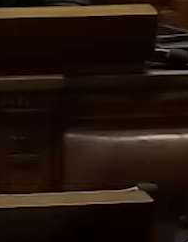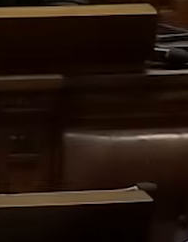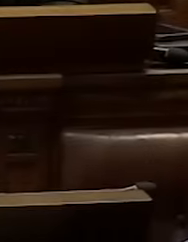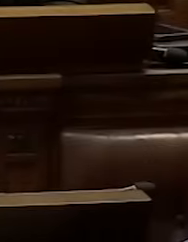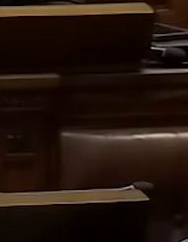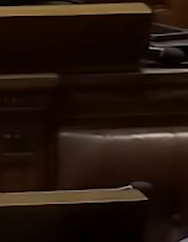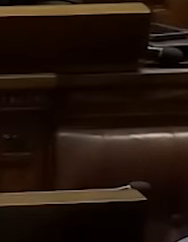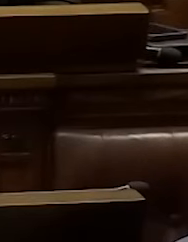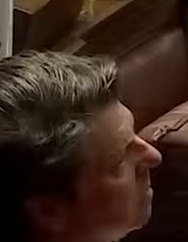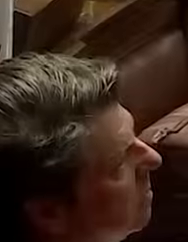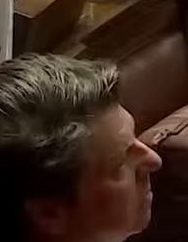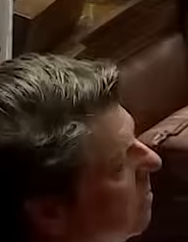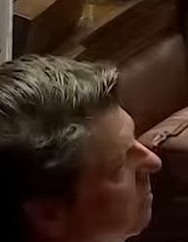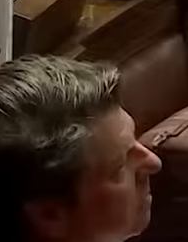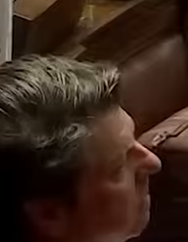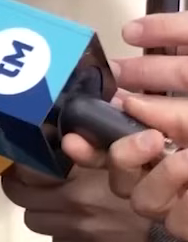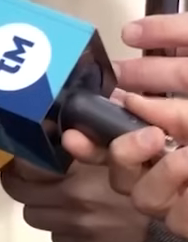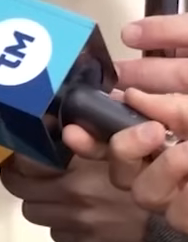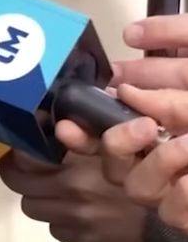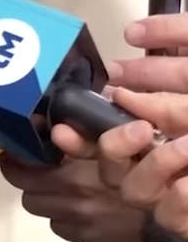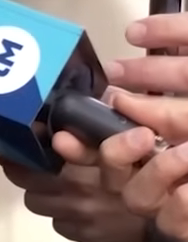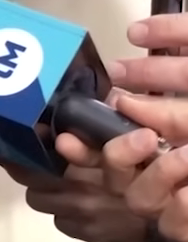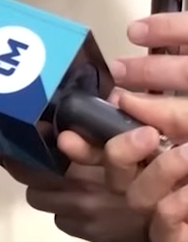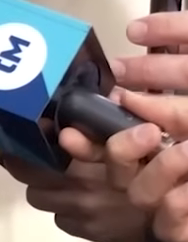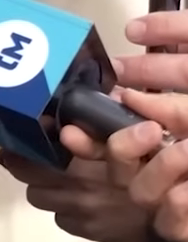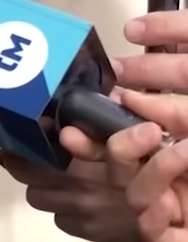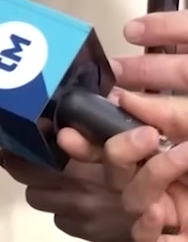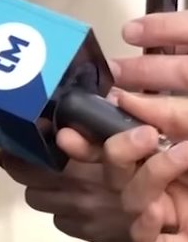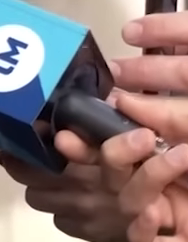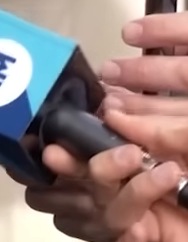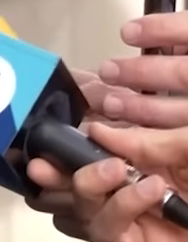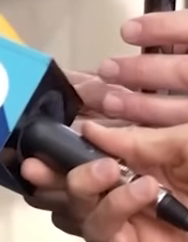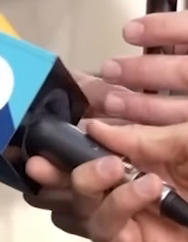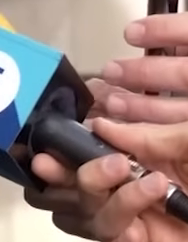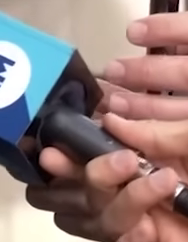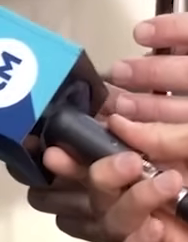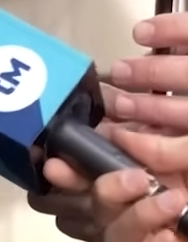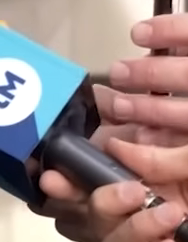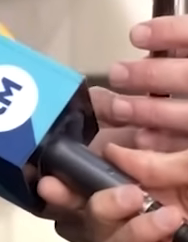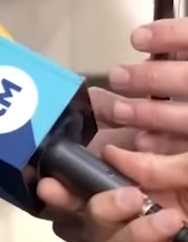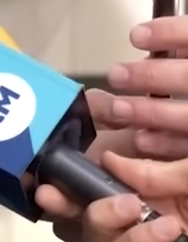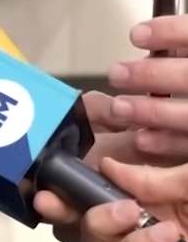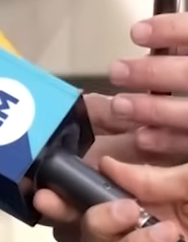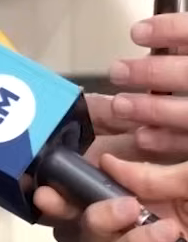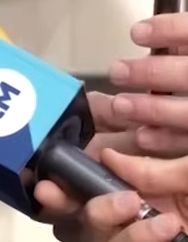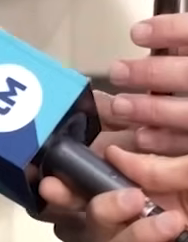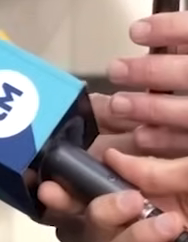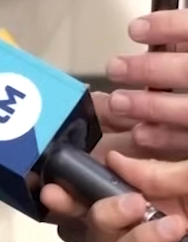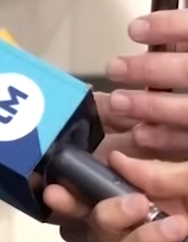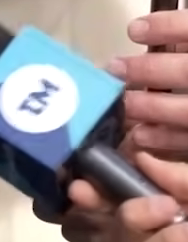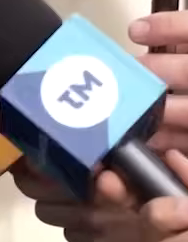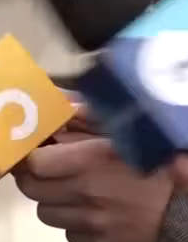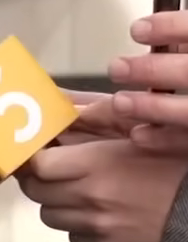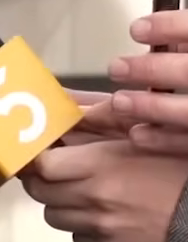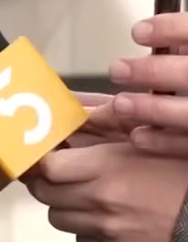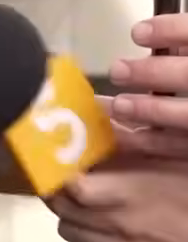pronuncie de alguna manera que diga que efectivamente va a vetar el artículo 72 Y de esa manera estamos dispuestos a votarlo sin ningún tipo de